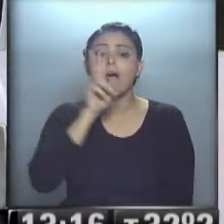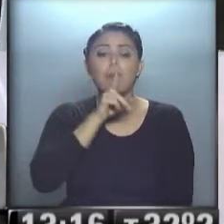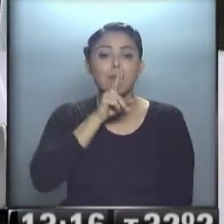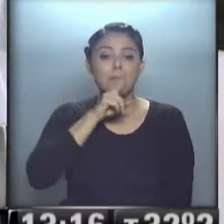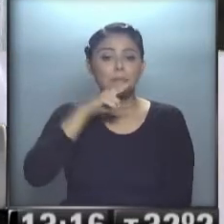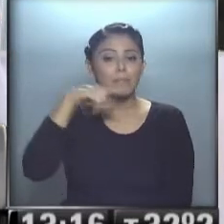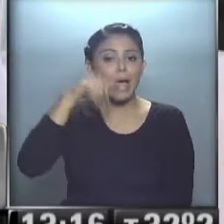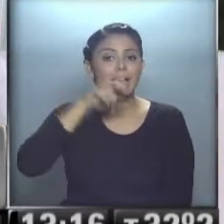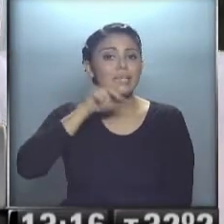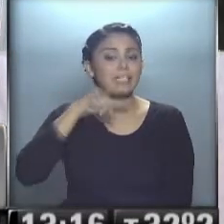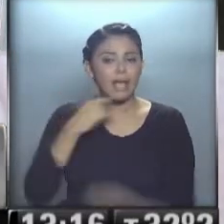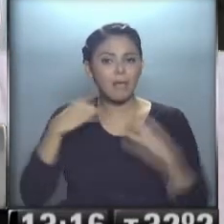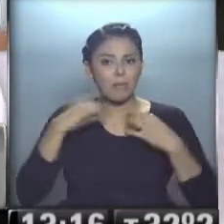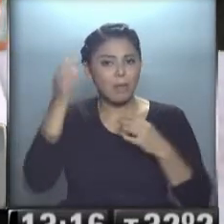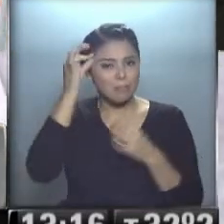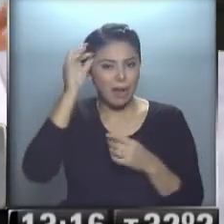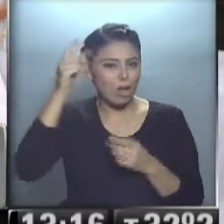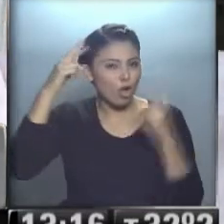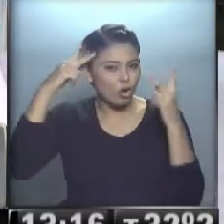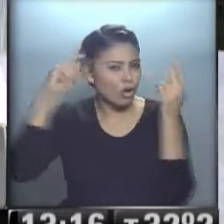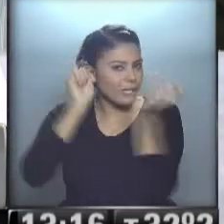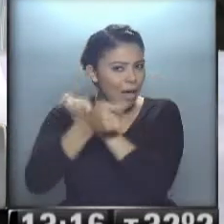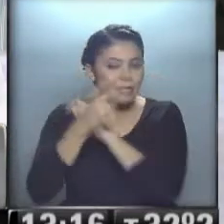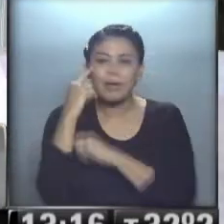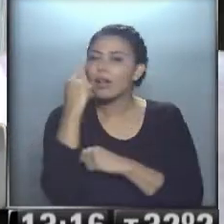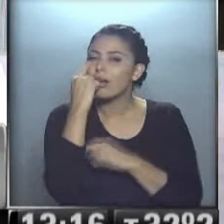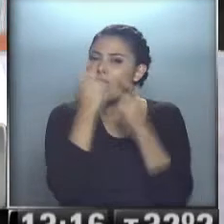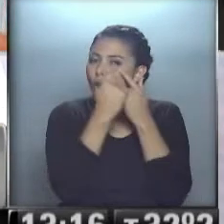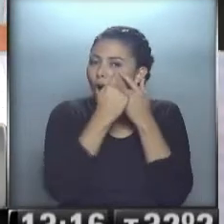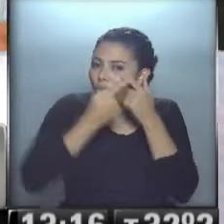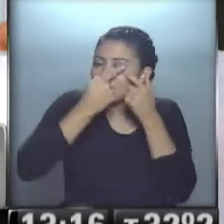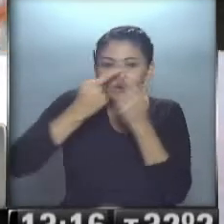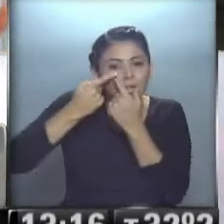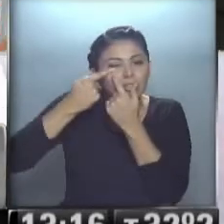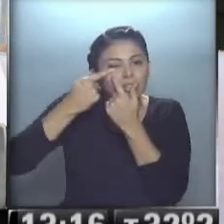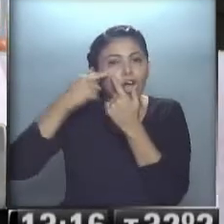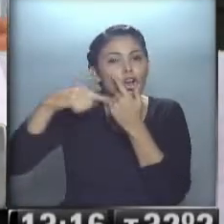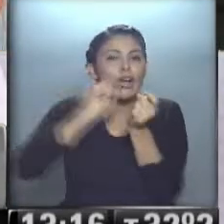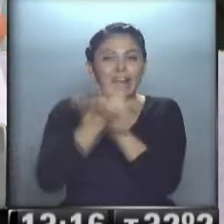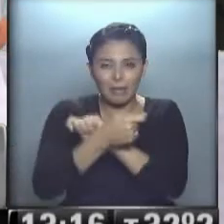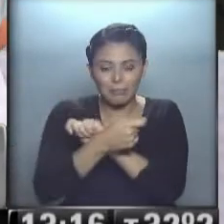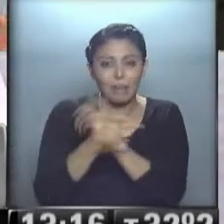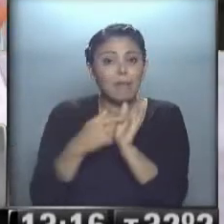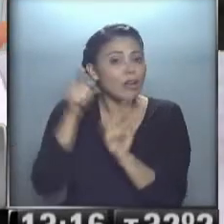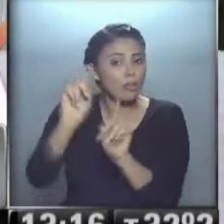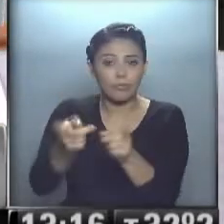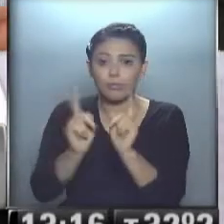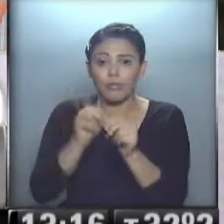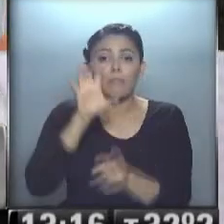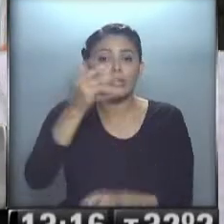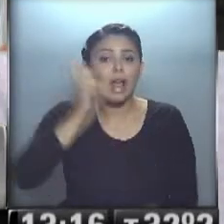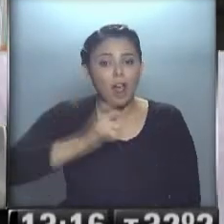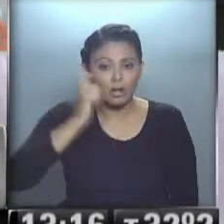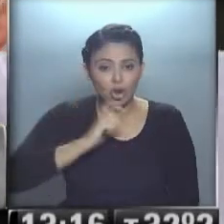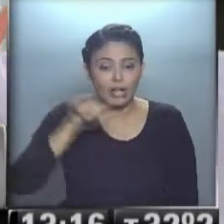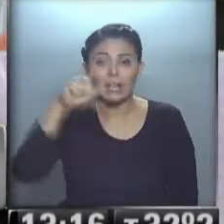que le habían puesto unas lentes para cambiar también el color de los ojos o sea que marita verón estaba ahí estaba en la rioja ya había